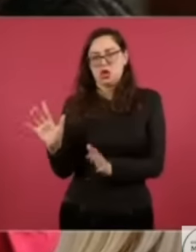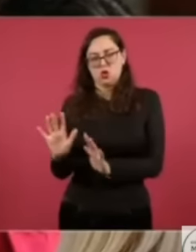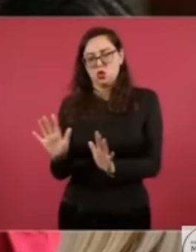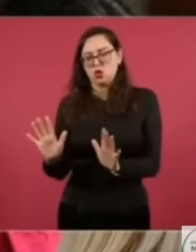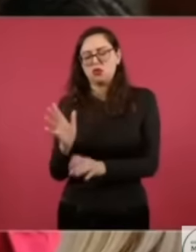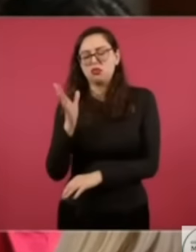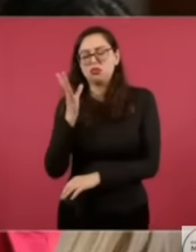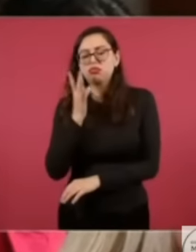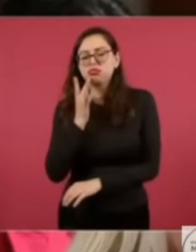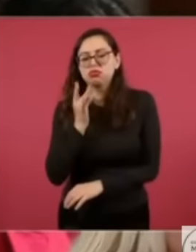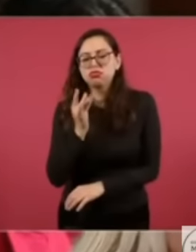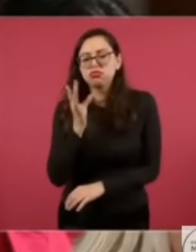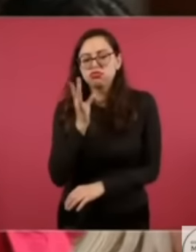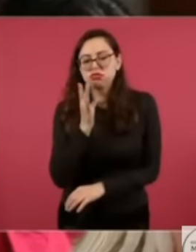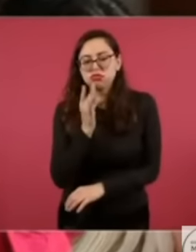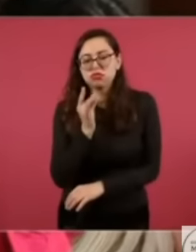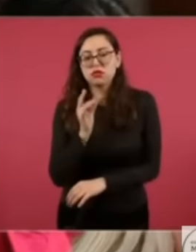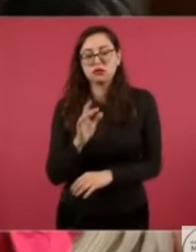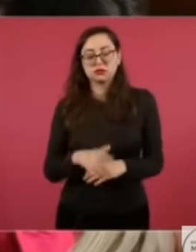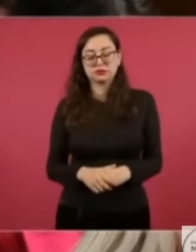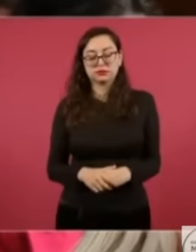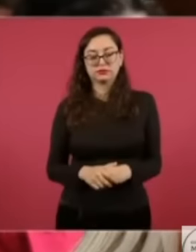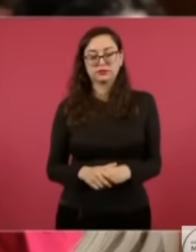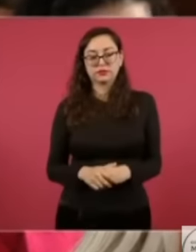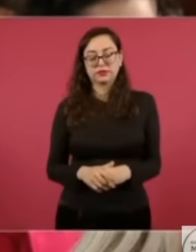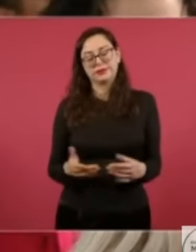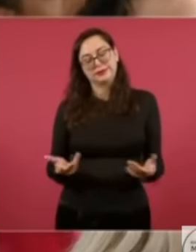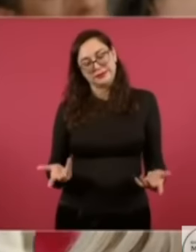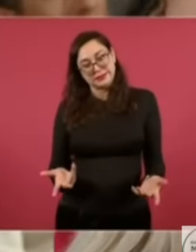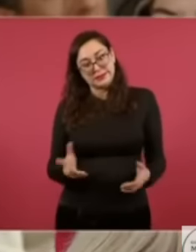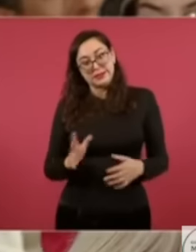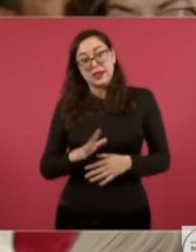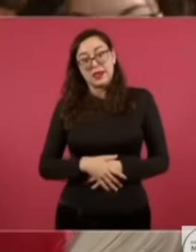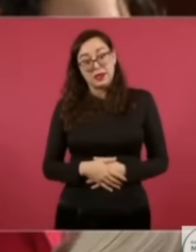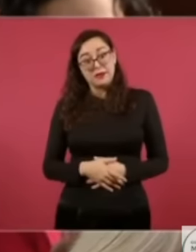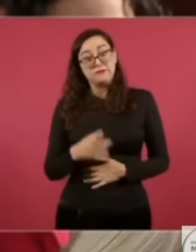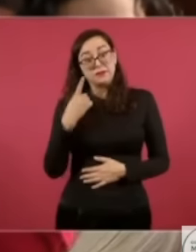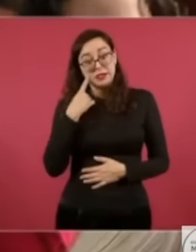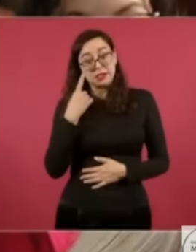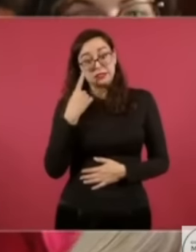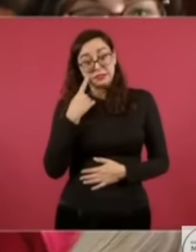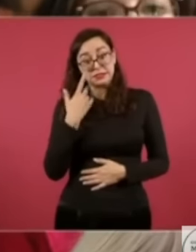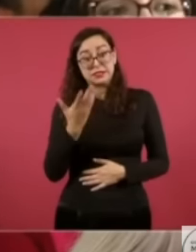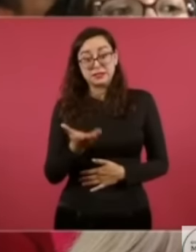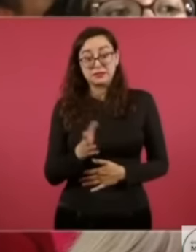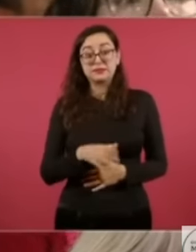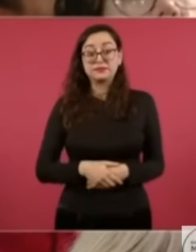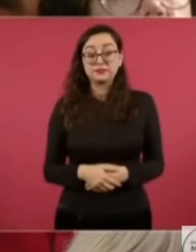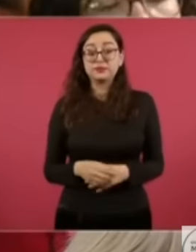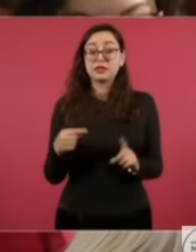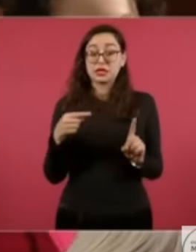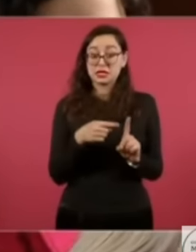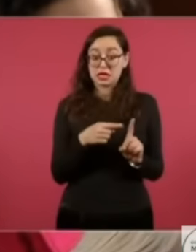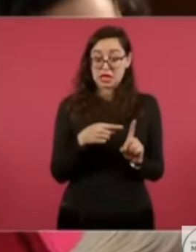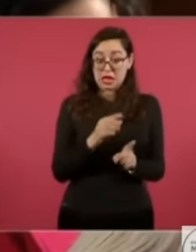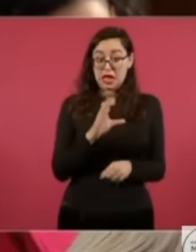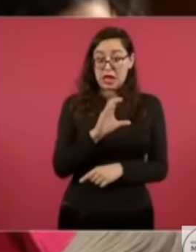decía que desde Calderón, fíjese nomás, presidente, que desde Calderón… Eso sí caliente. Eso sí, pero, o